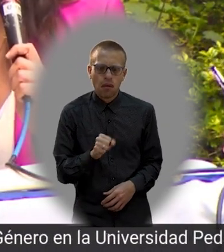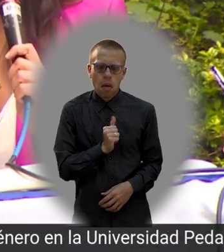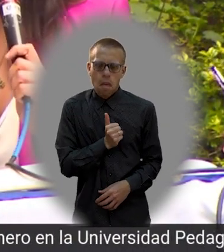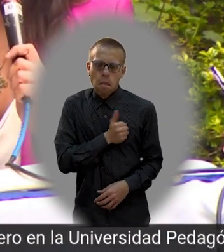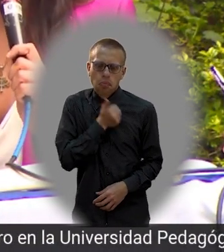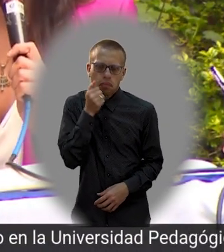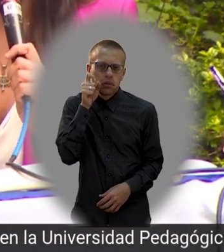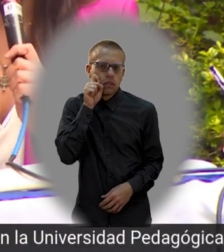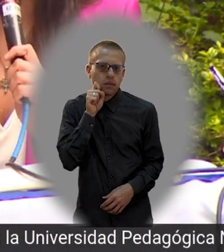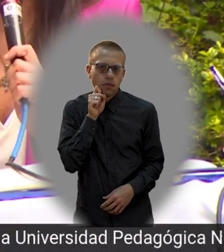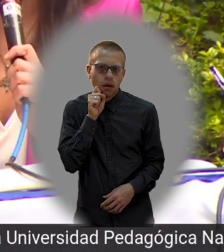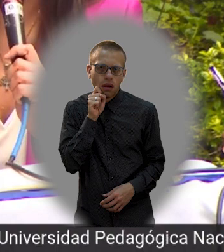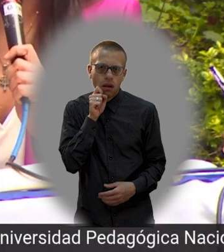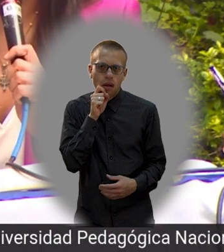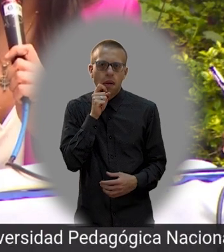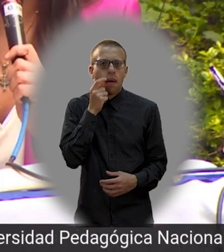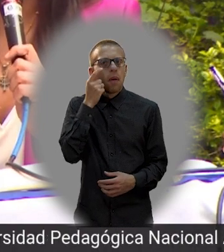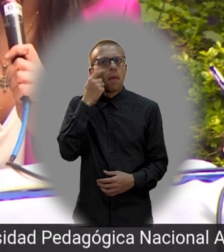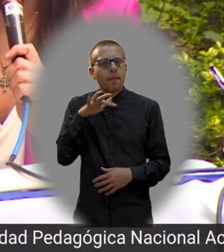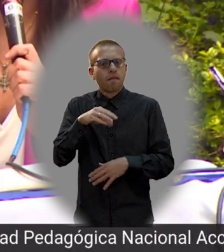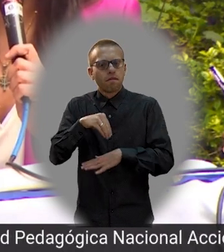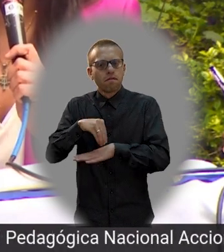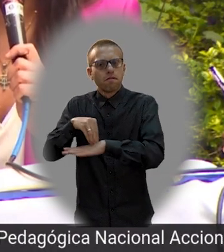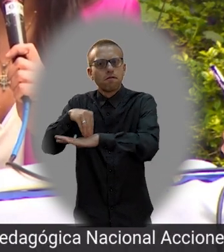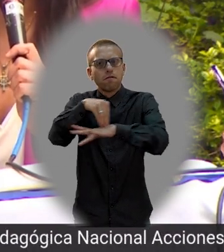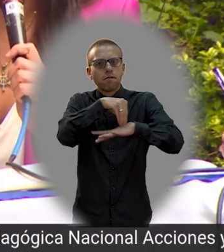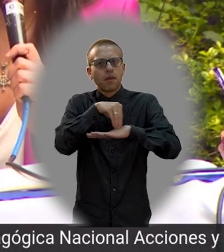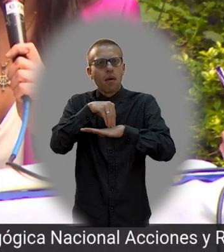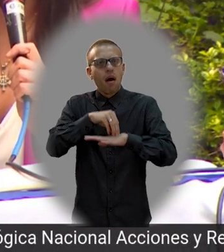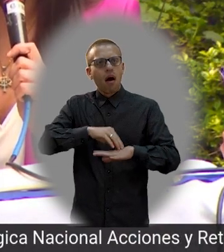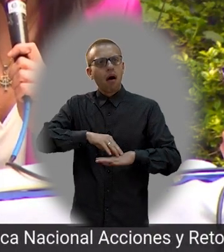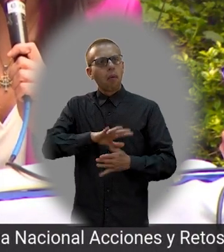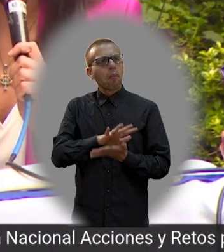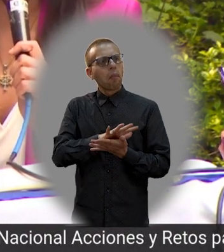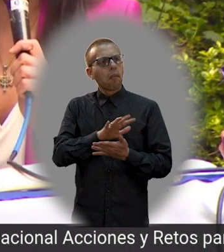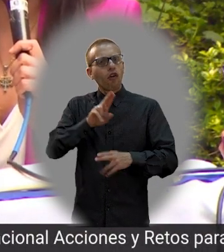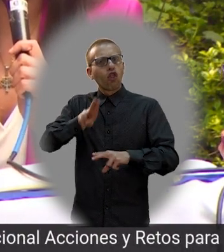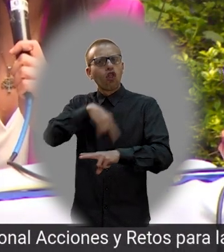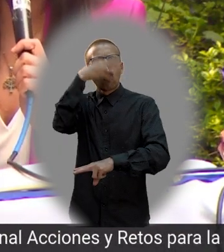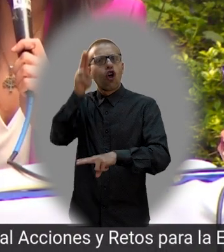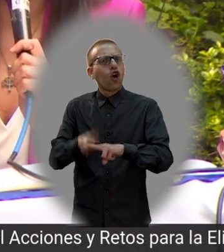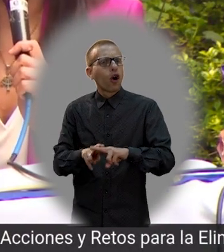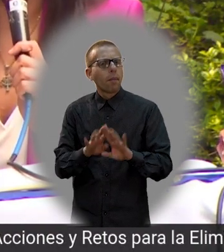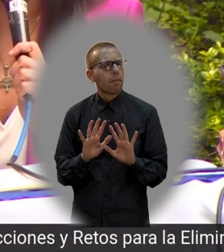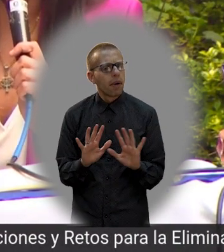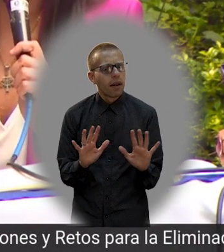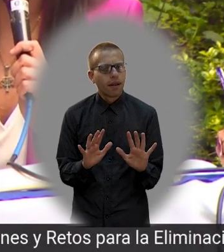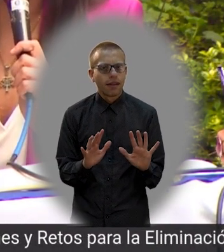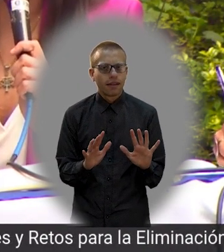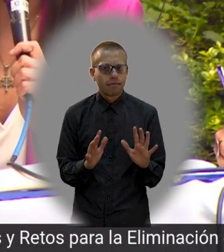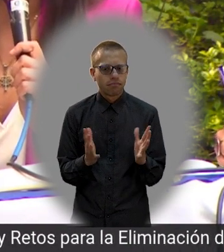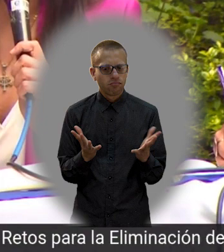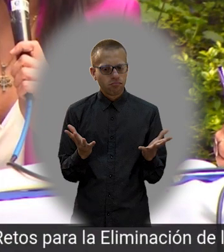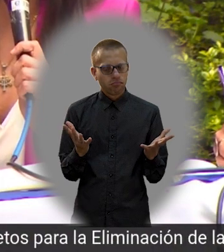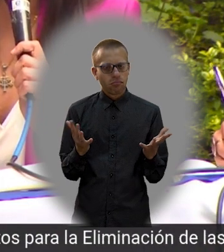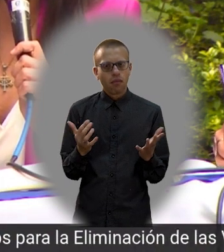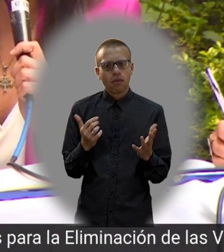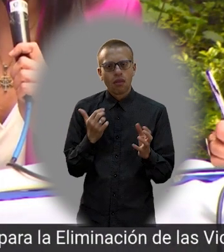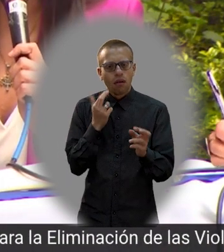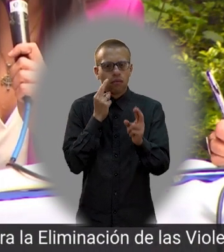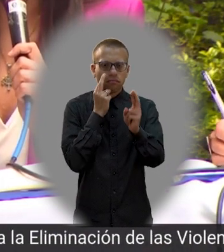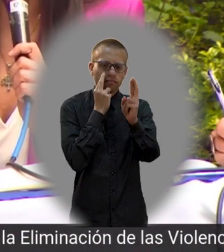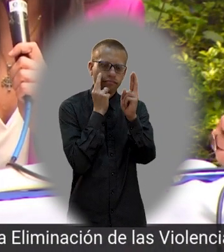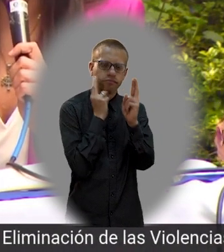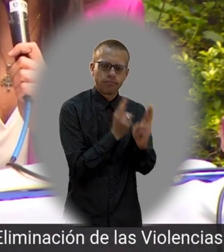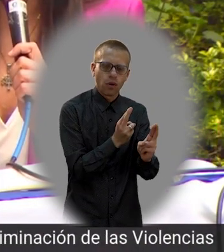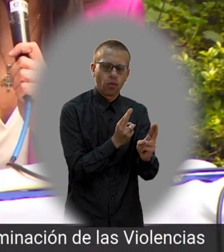grave porque usted, por el contrario, tiene cierto privilegio. Es no solamente naturalizar, no reconocer, sino la falta